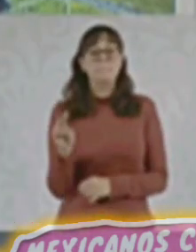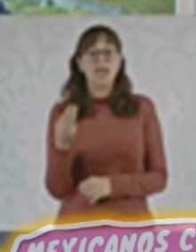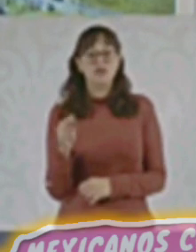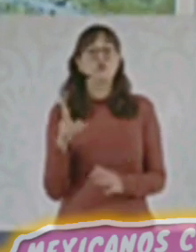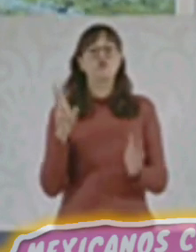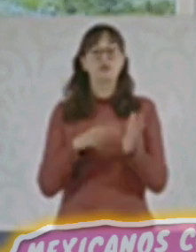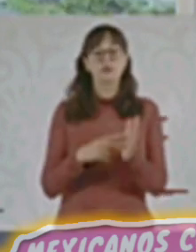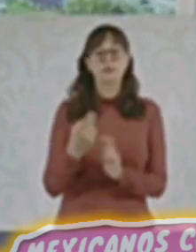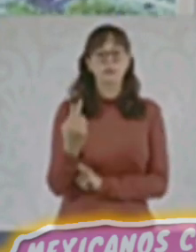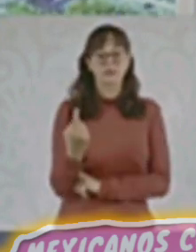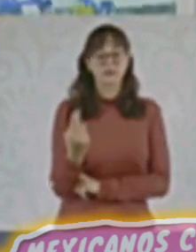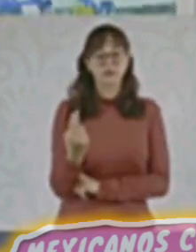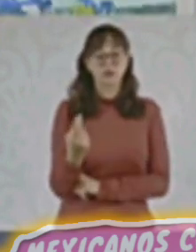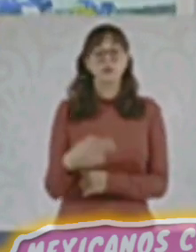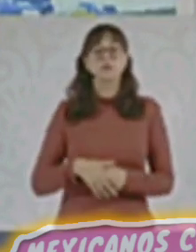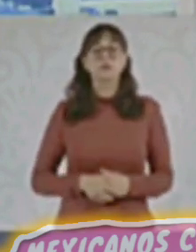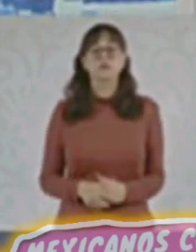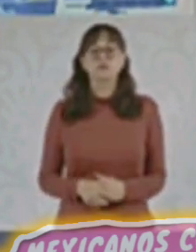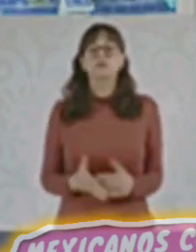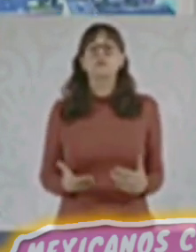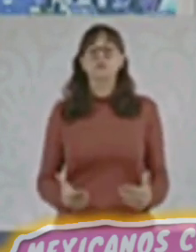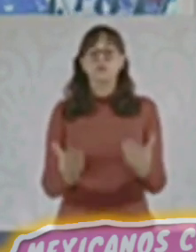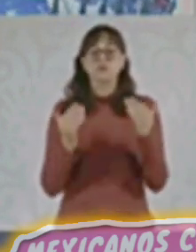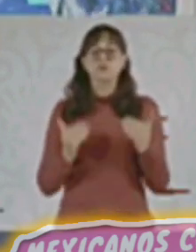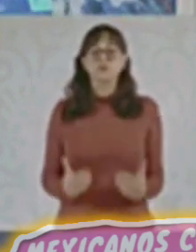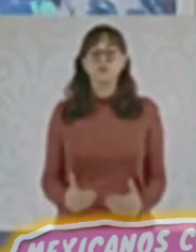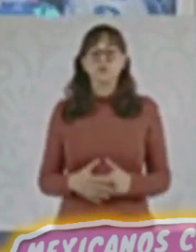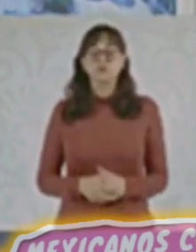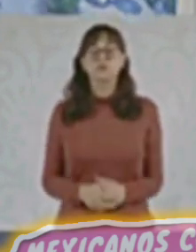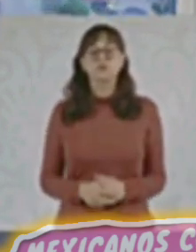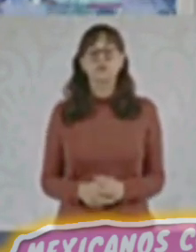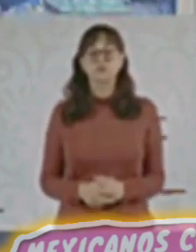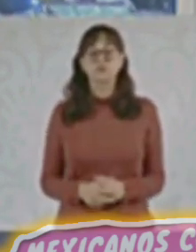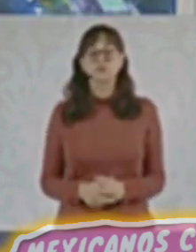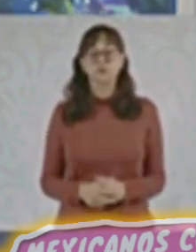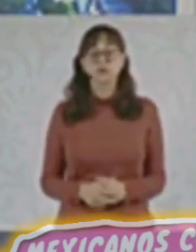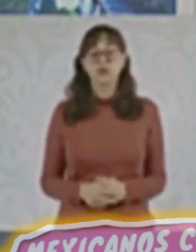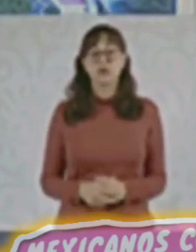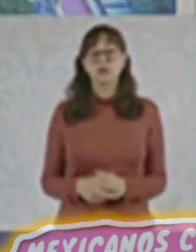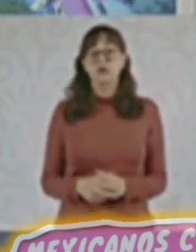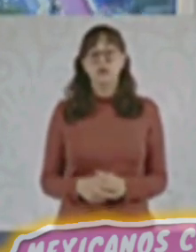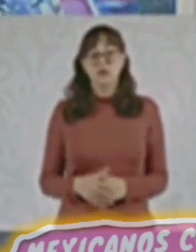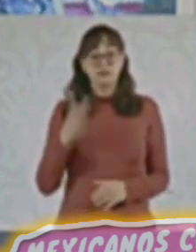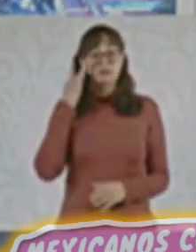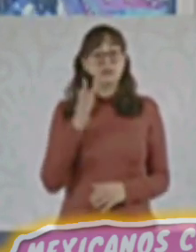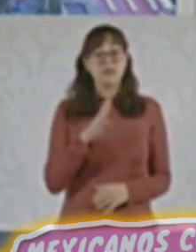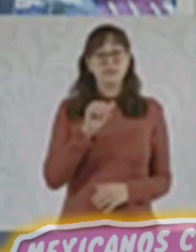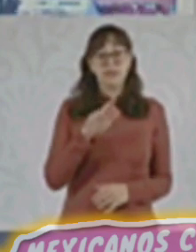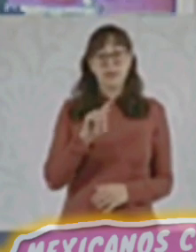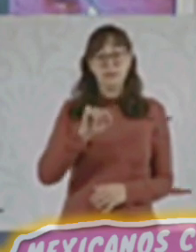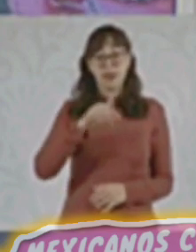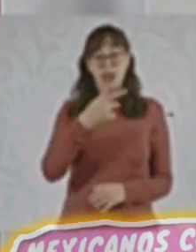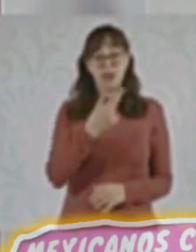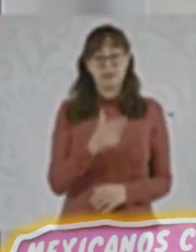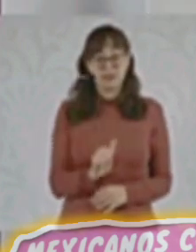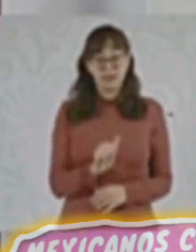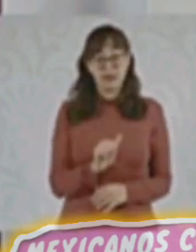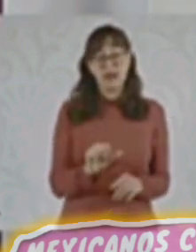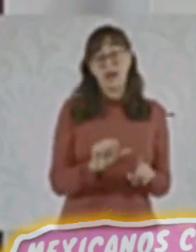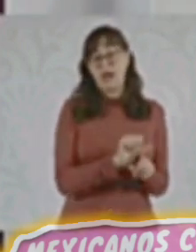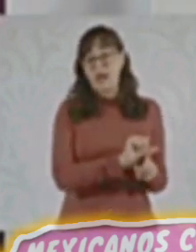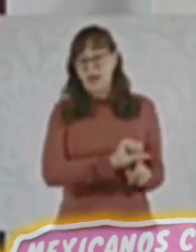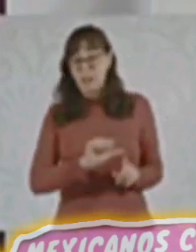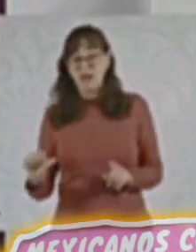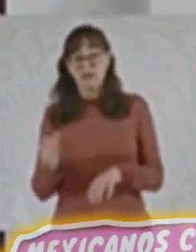2025. Adelante. El trolebús de Santa Marta a Santiago, a Cagualtepec,